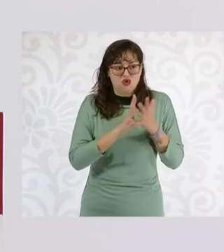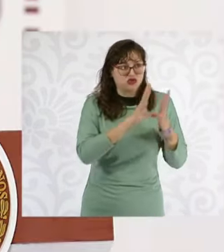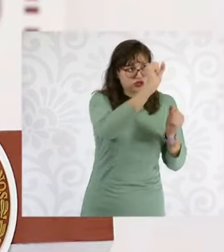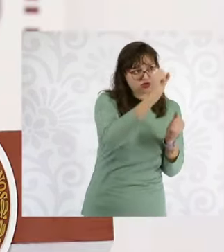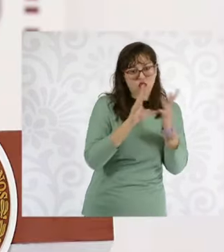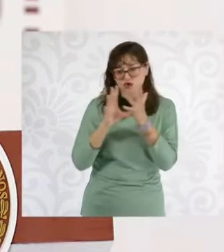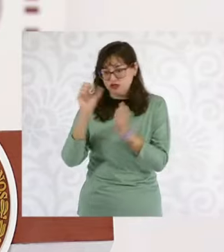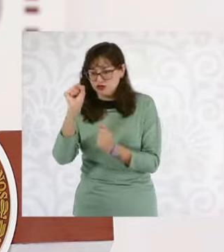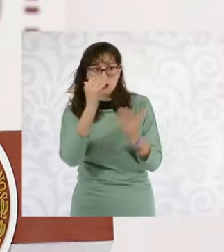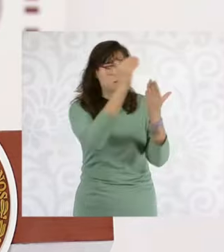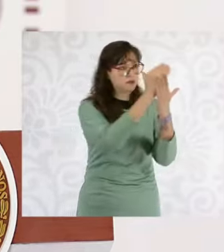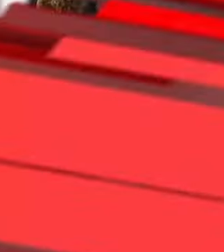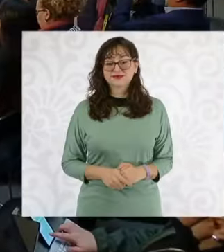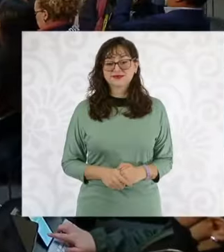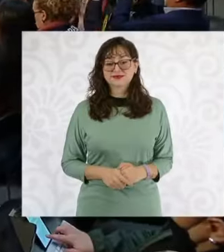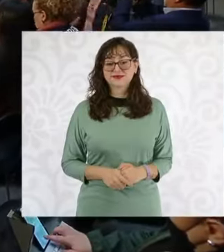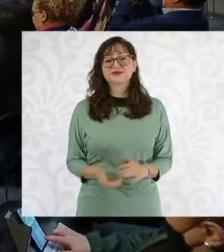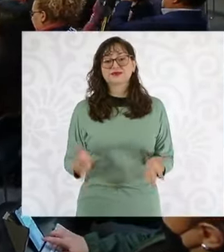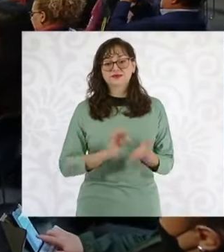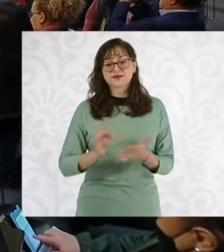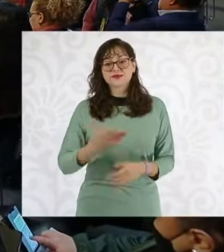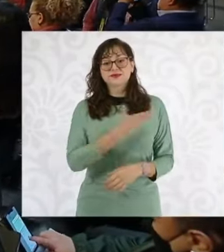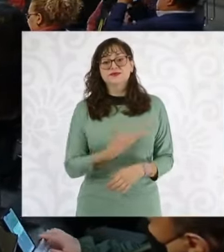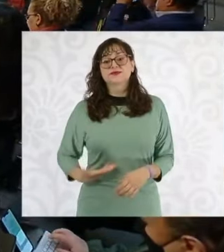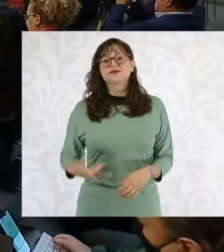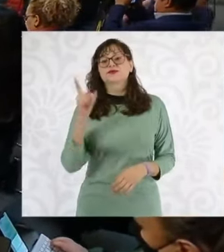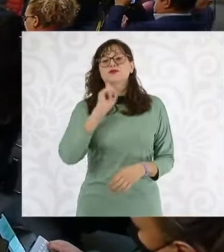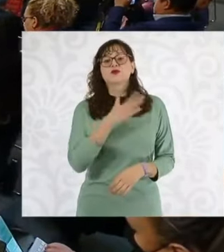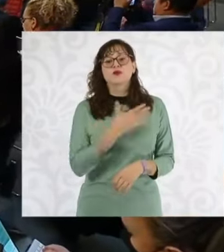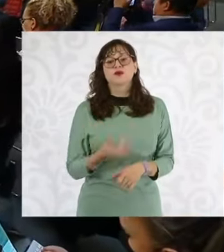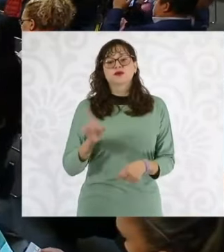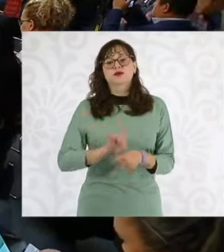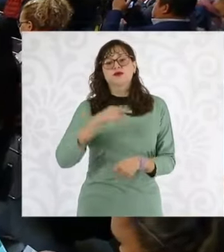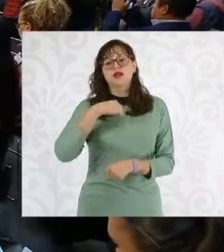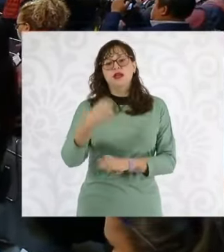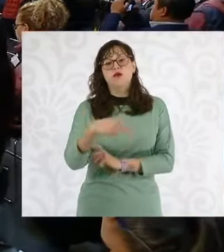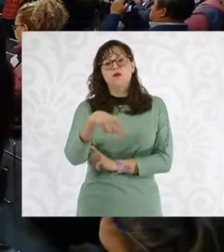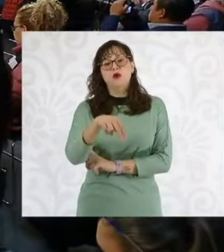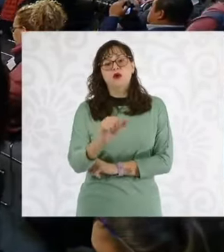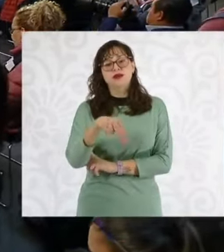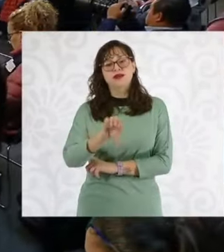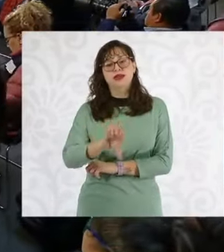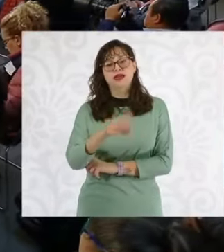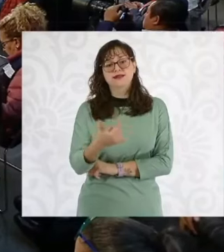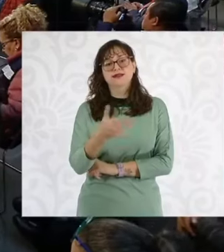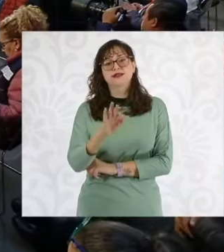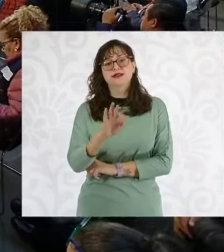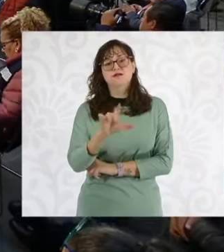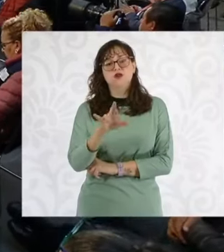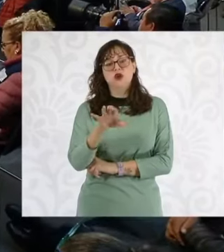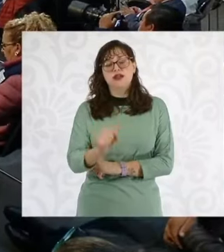el fin. Entonces, el fin no justifica los medios. Gracias, presidenta. Buenos días, Nancy Flores de la revista Contralínea. Buenos días a todas y a